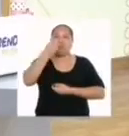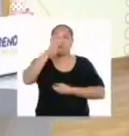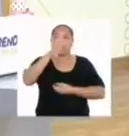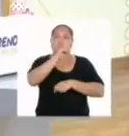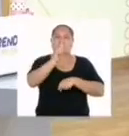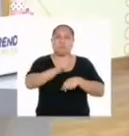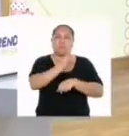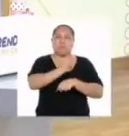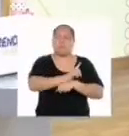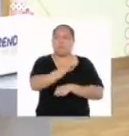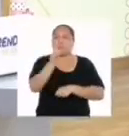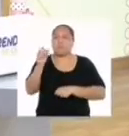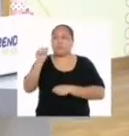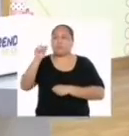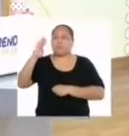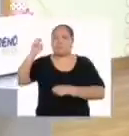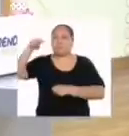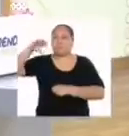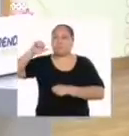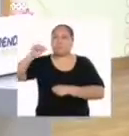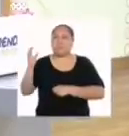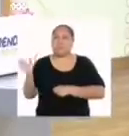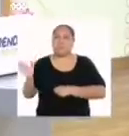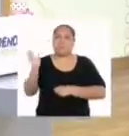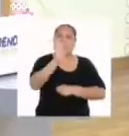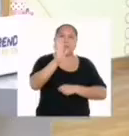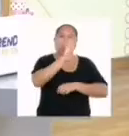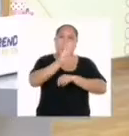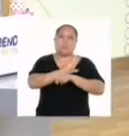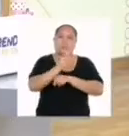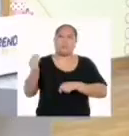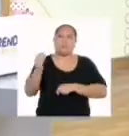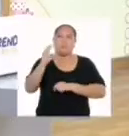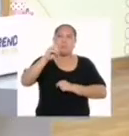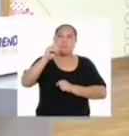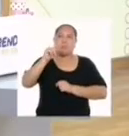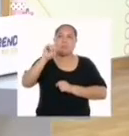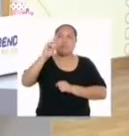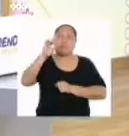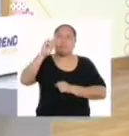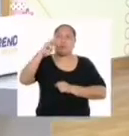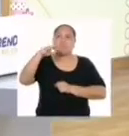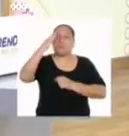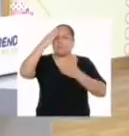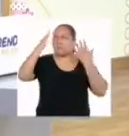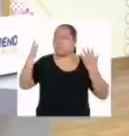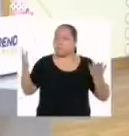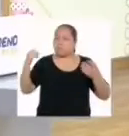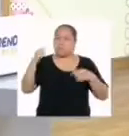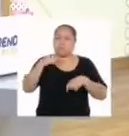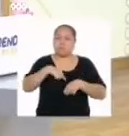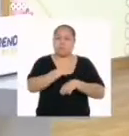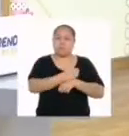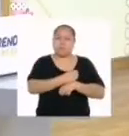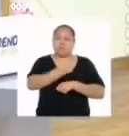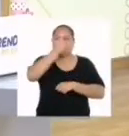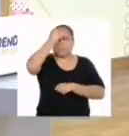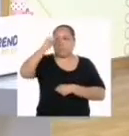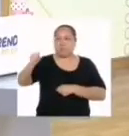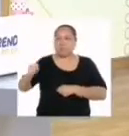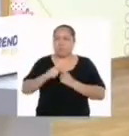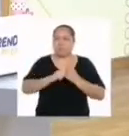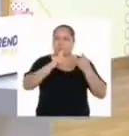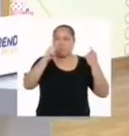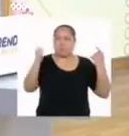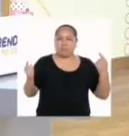14 horas hasta Bancay y 5 más a Cotabambas. No sé si sea muy buena idea hacer ese viaje tan largo en medio de